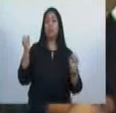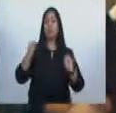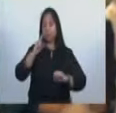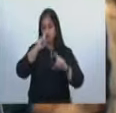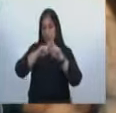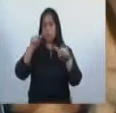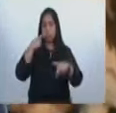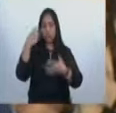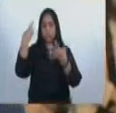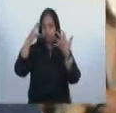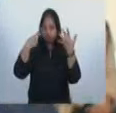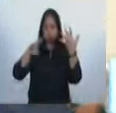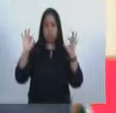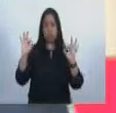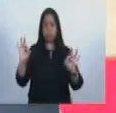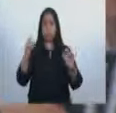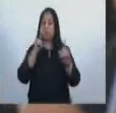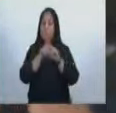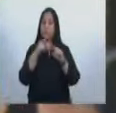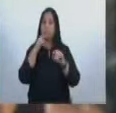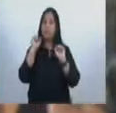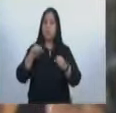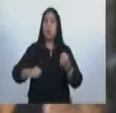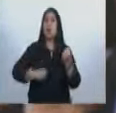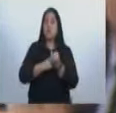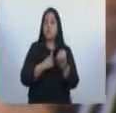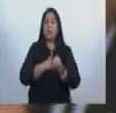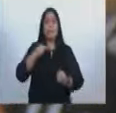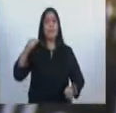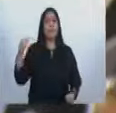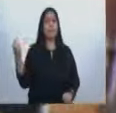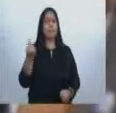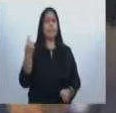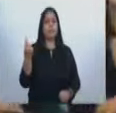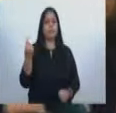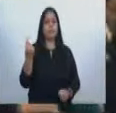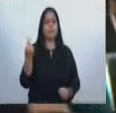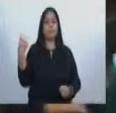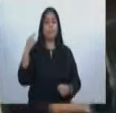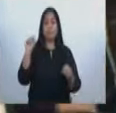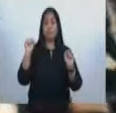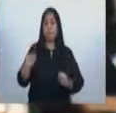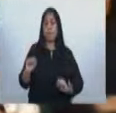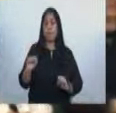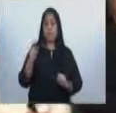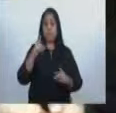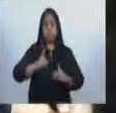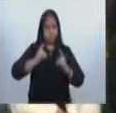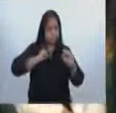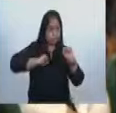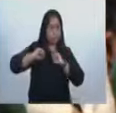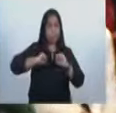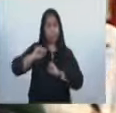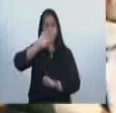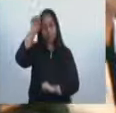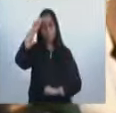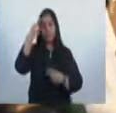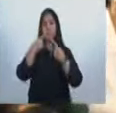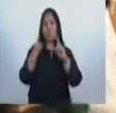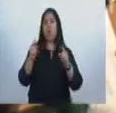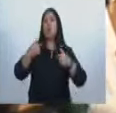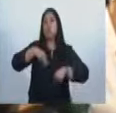el recurso ineludible fundamental para poder desarrollar esas políticas públicas